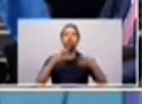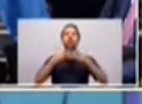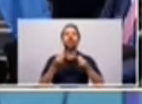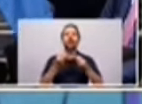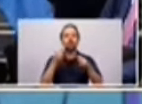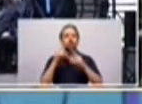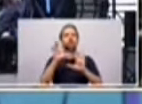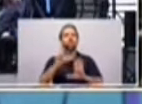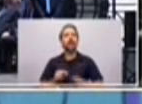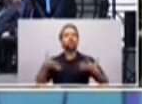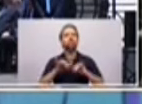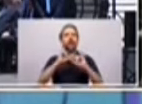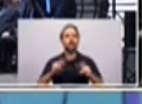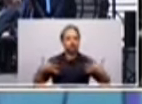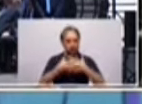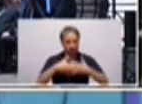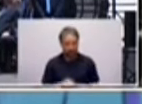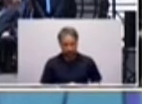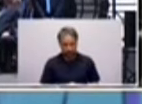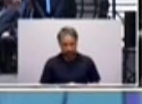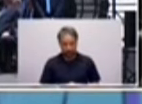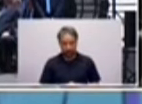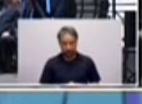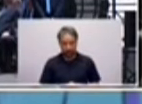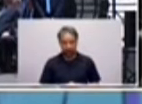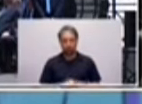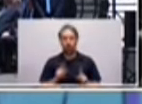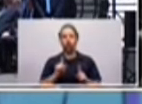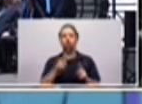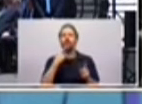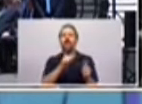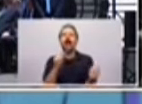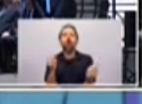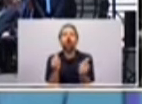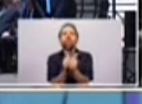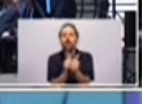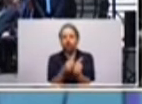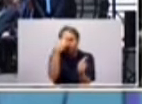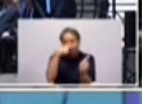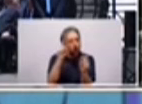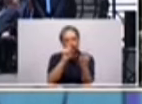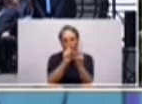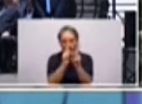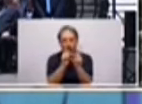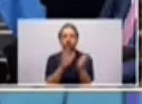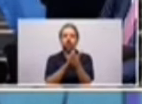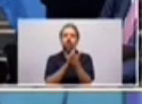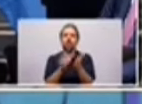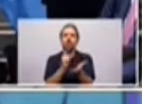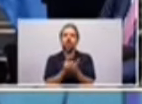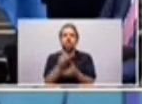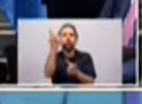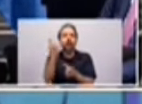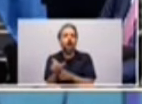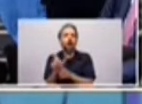que la aparición de las organizaciones sociales logró un efecto de amortiguación del dolor, del dolor social. Pero la falta